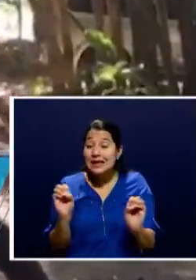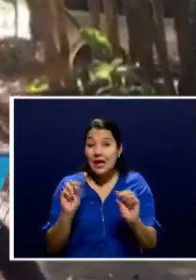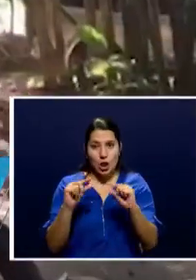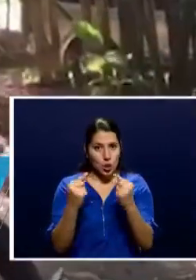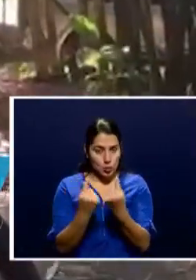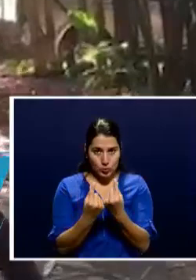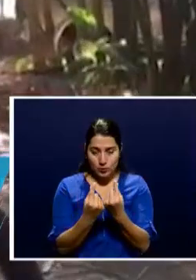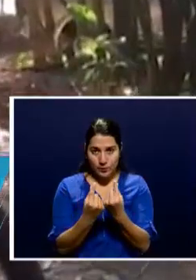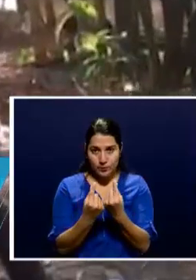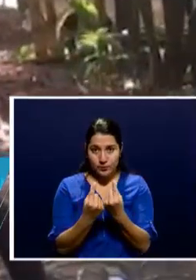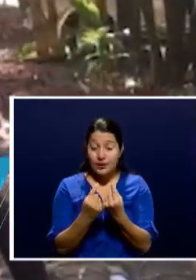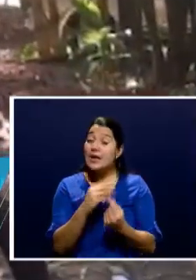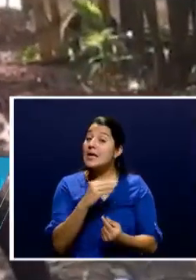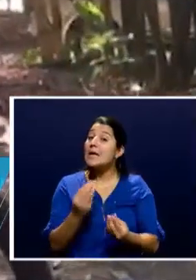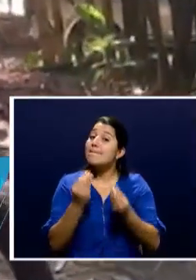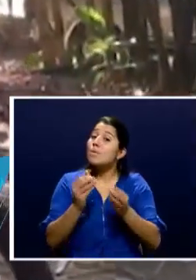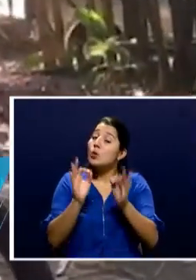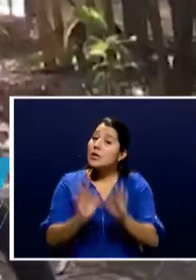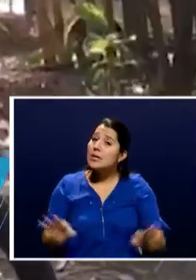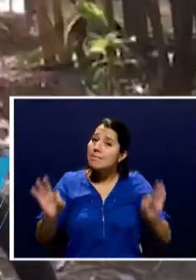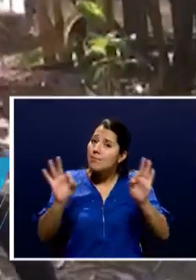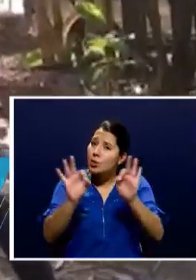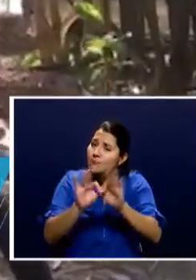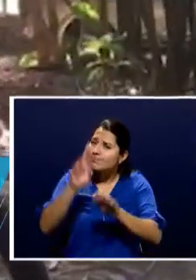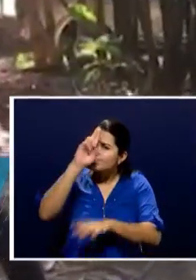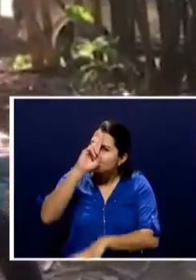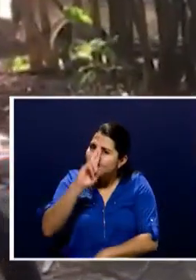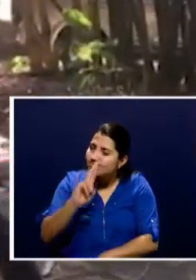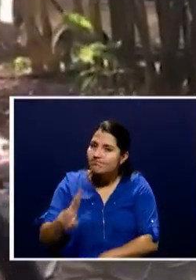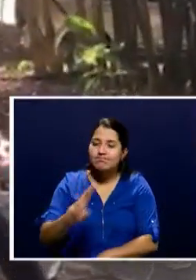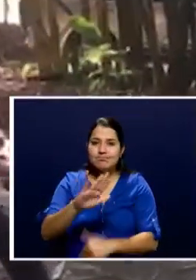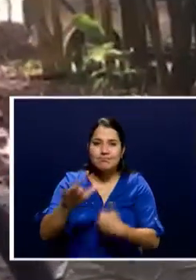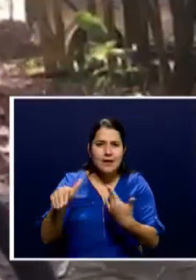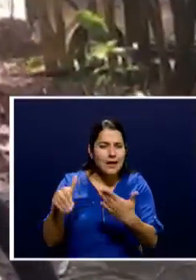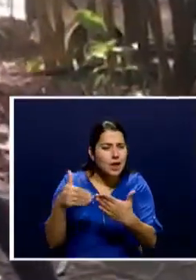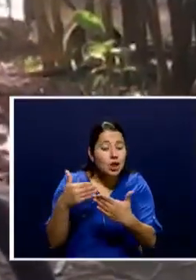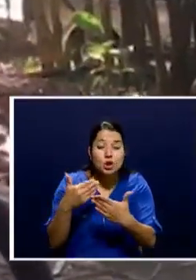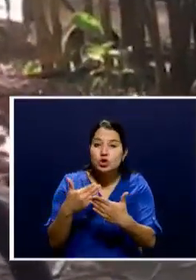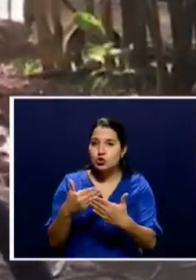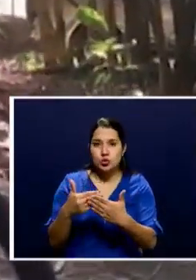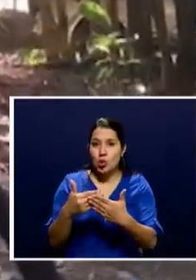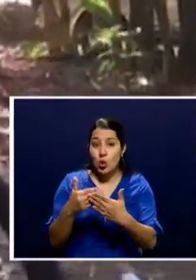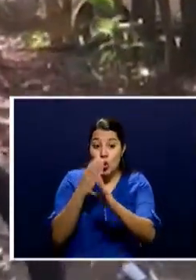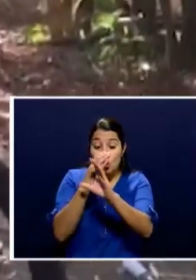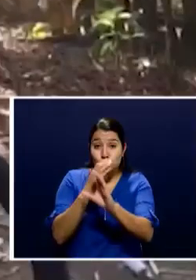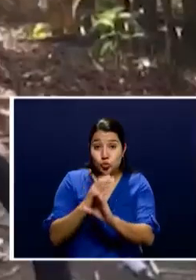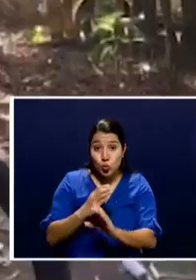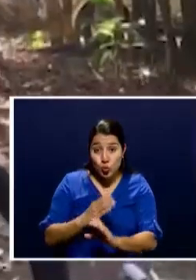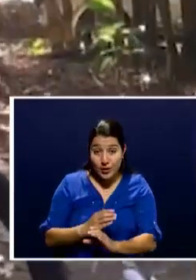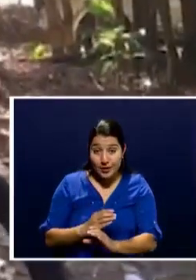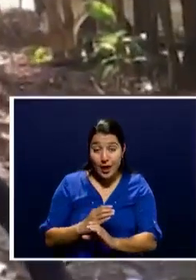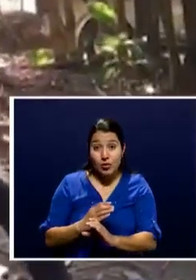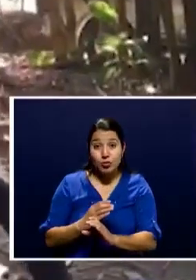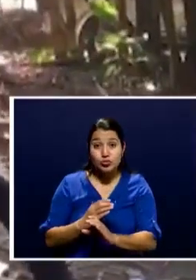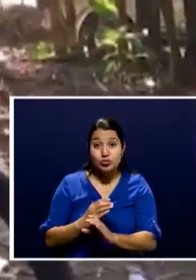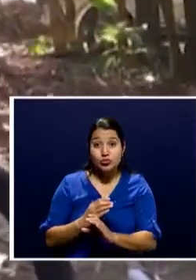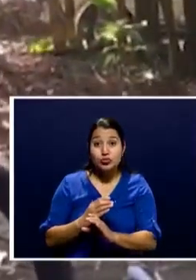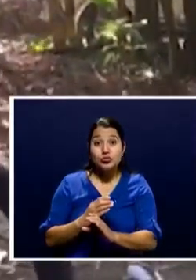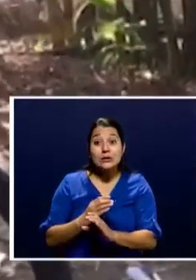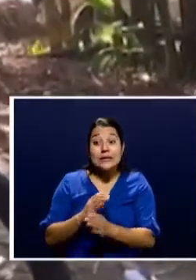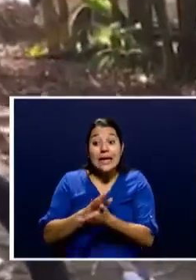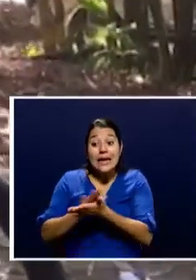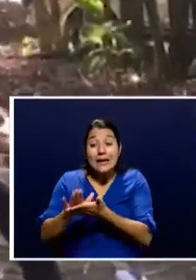grupos. Y es muy importante que sigamos todas las medidas sanitarias después de practicar